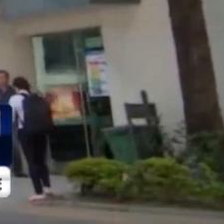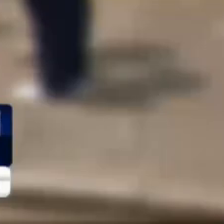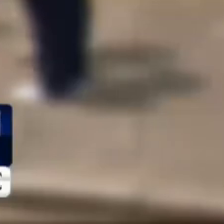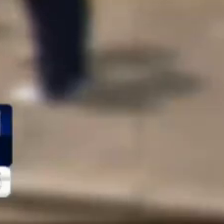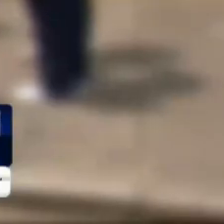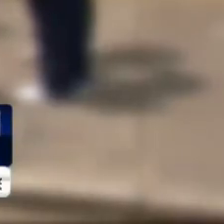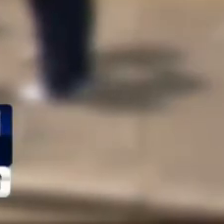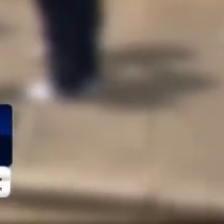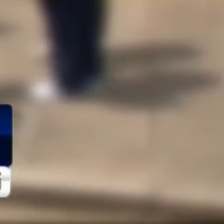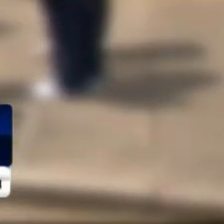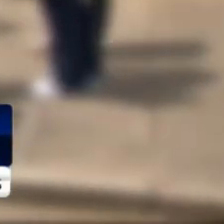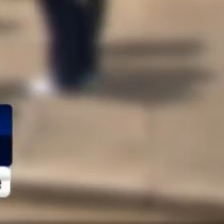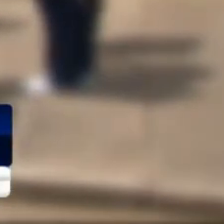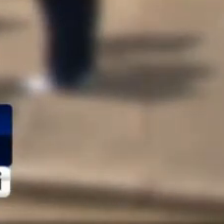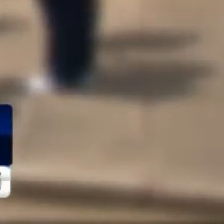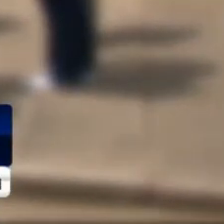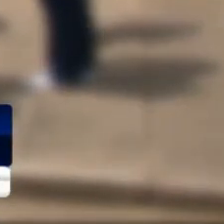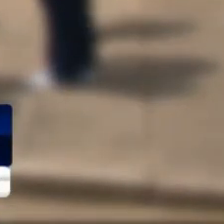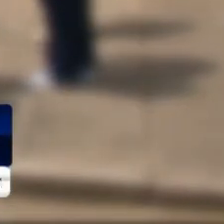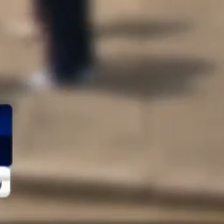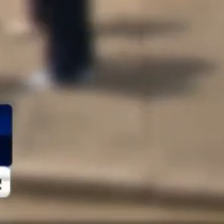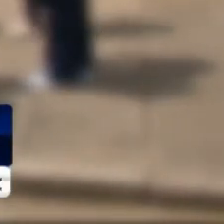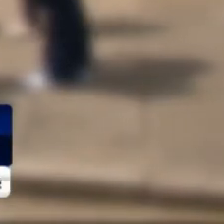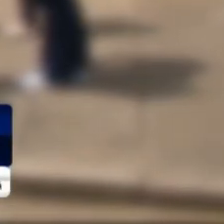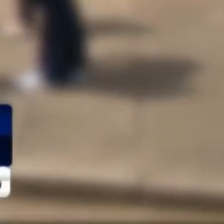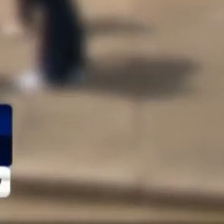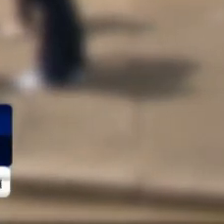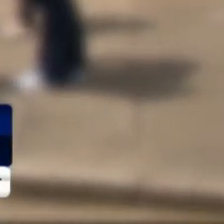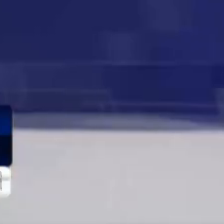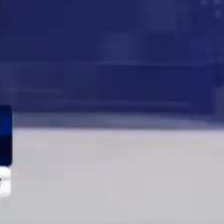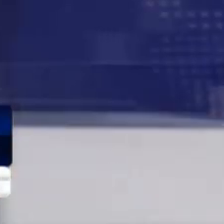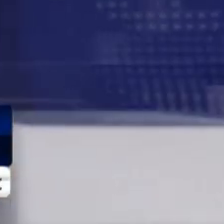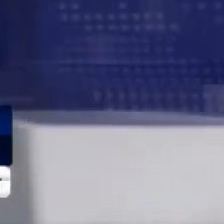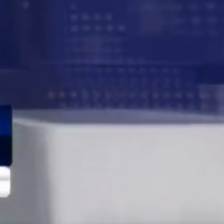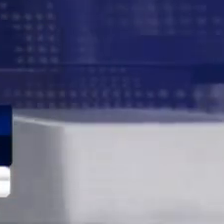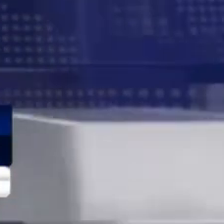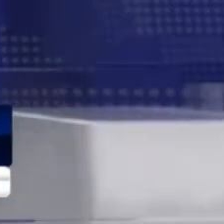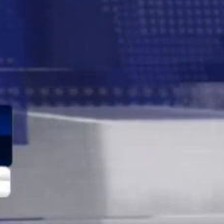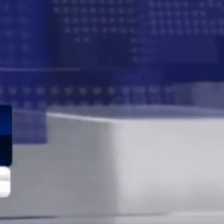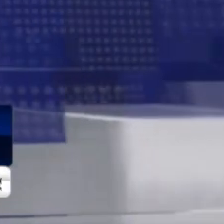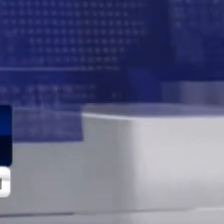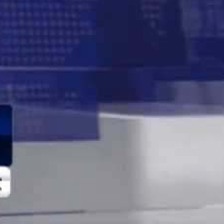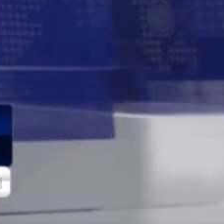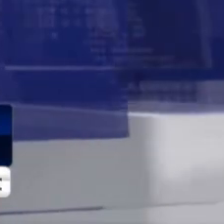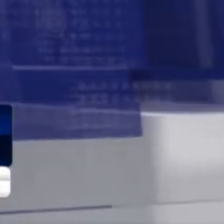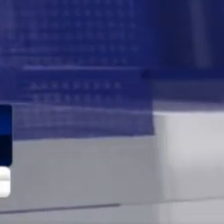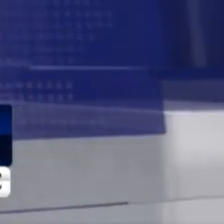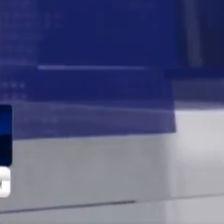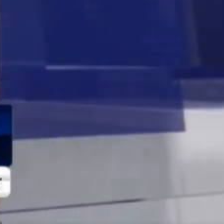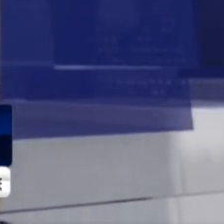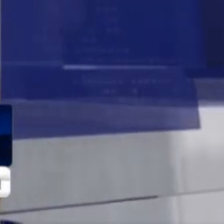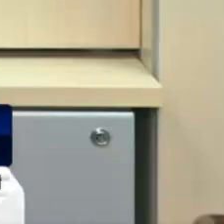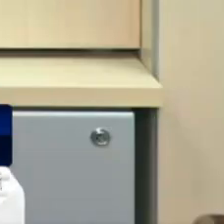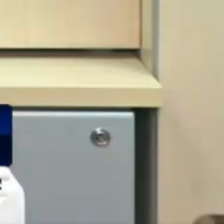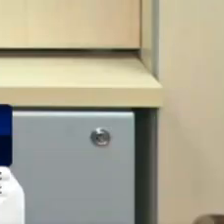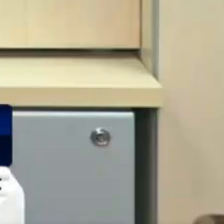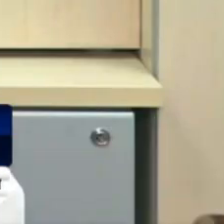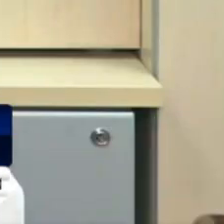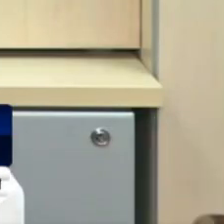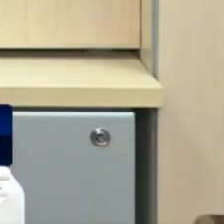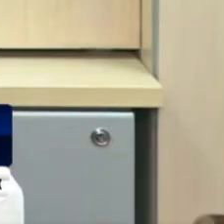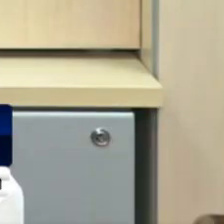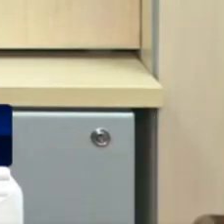tres niñas entre los 11 y 13 años de edad que se retardó y medio en cada una 30 pastillas de acetaminofén la unidad